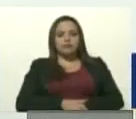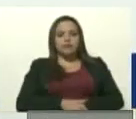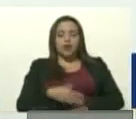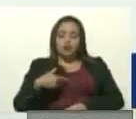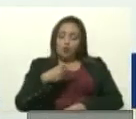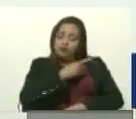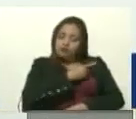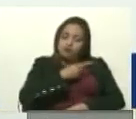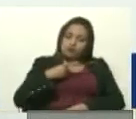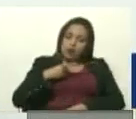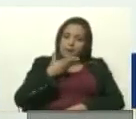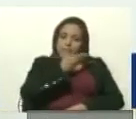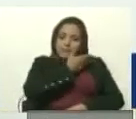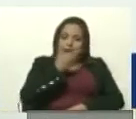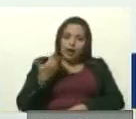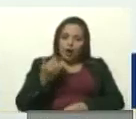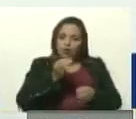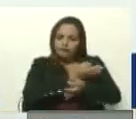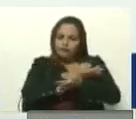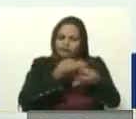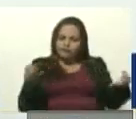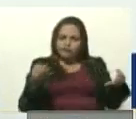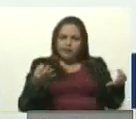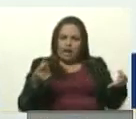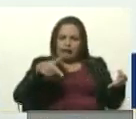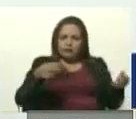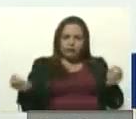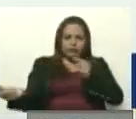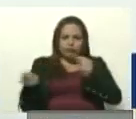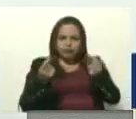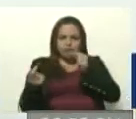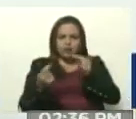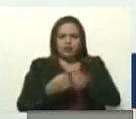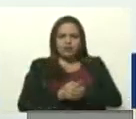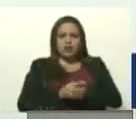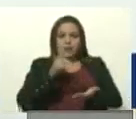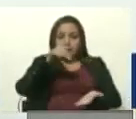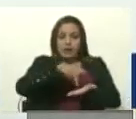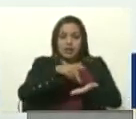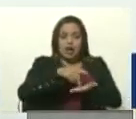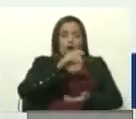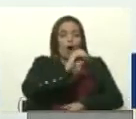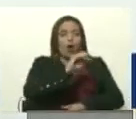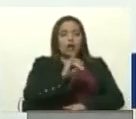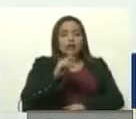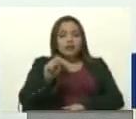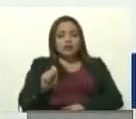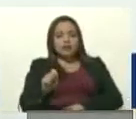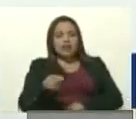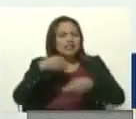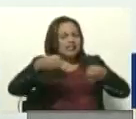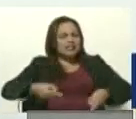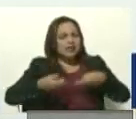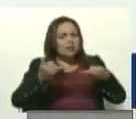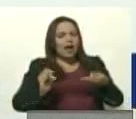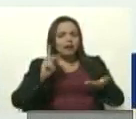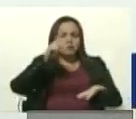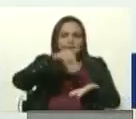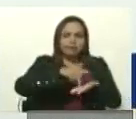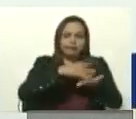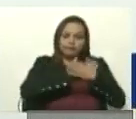deseo el mejor de los éxitos en este diálogo con la presencia del OIT, que siempre estará a